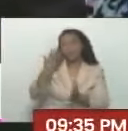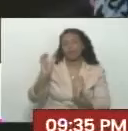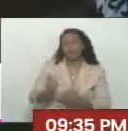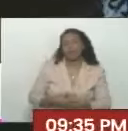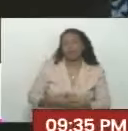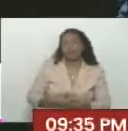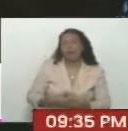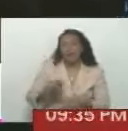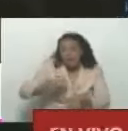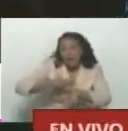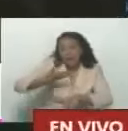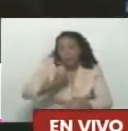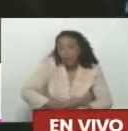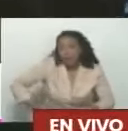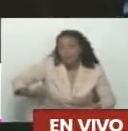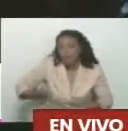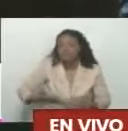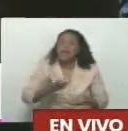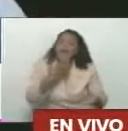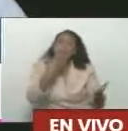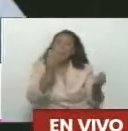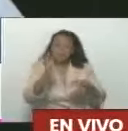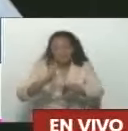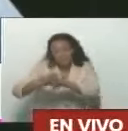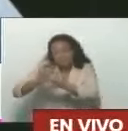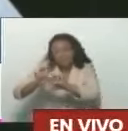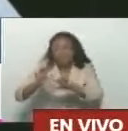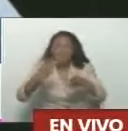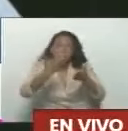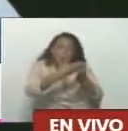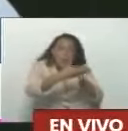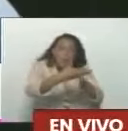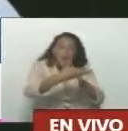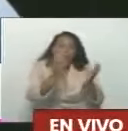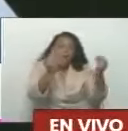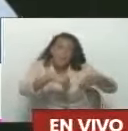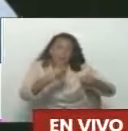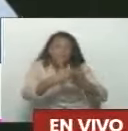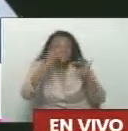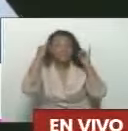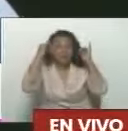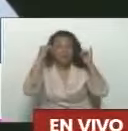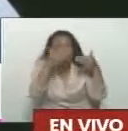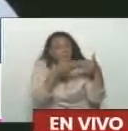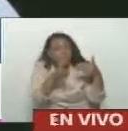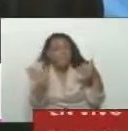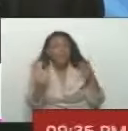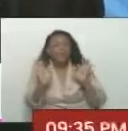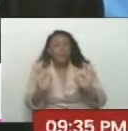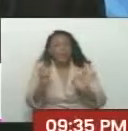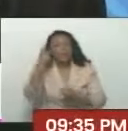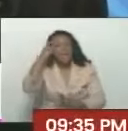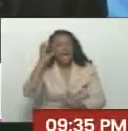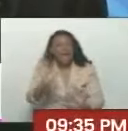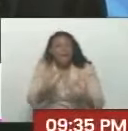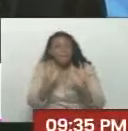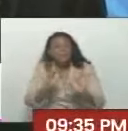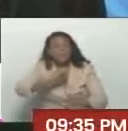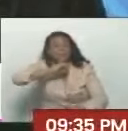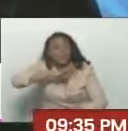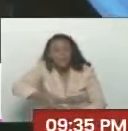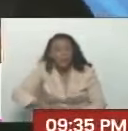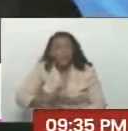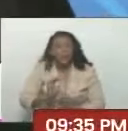Ellos allí estaban haciendo un planteamiento, presidente, y es relativo a la celebración de un día